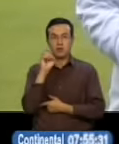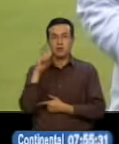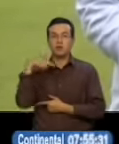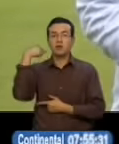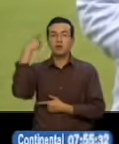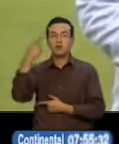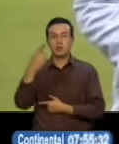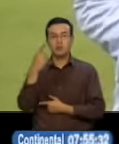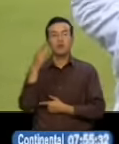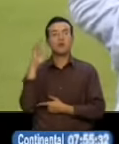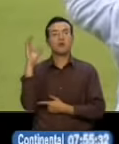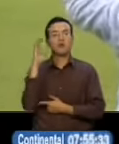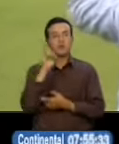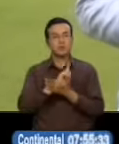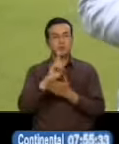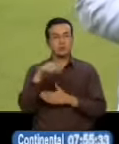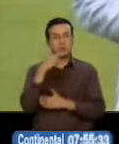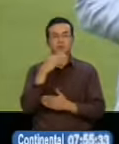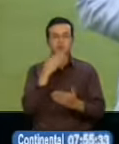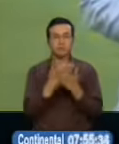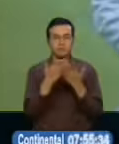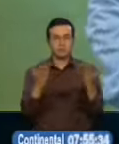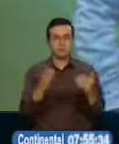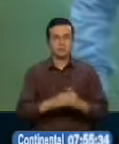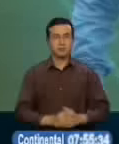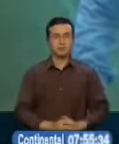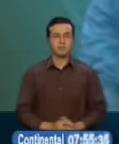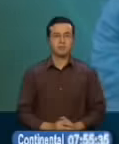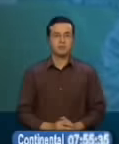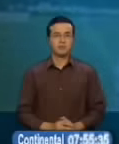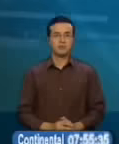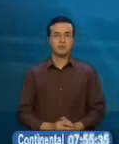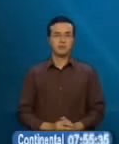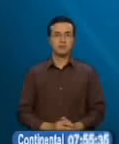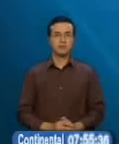ocurrirá en Medellín la próxima semana. Muchas gracias, amigo.